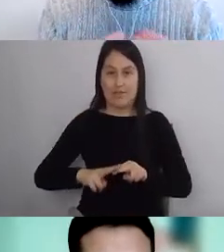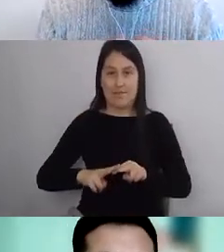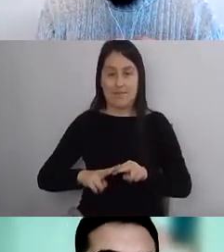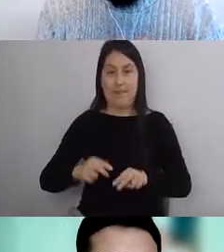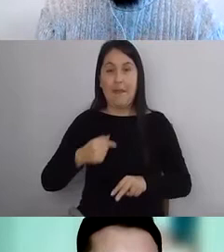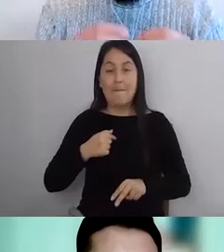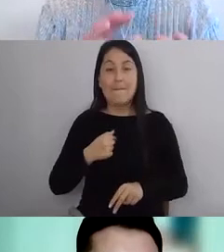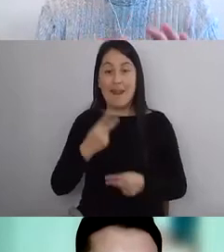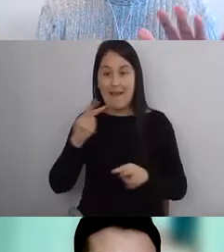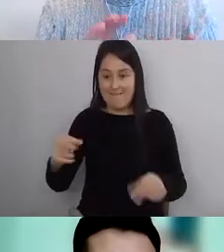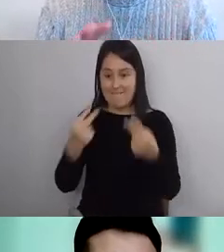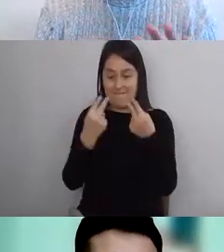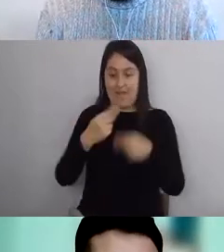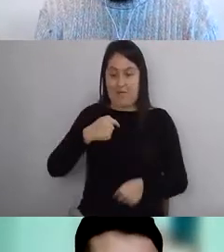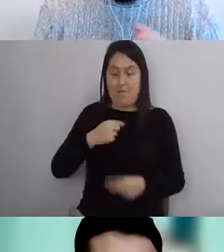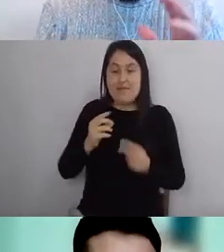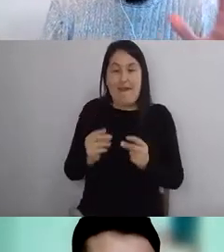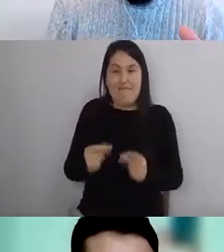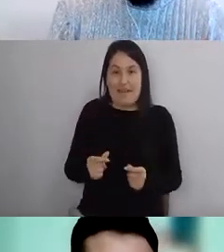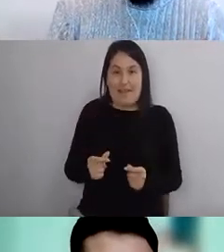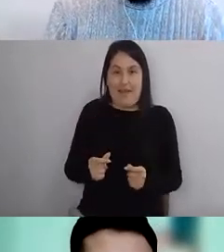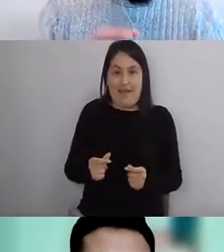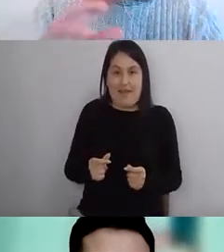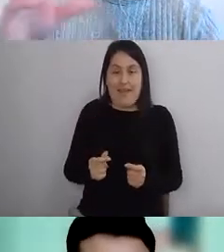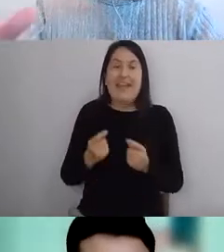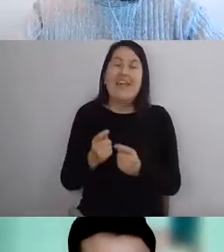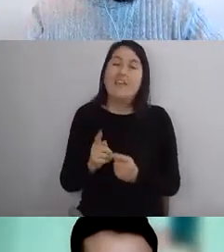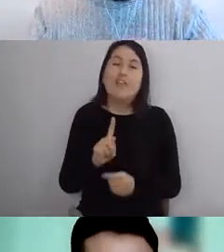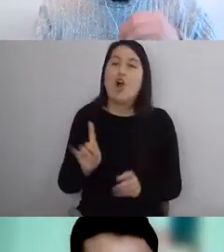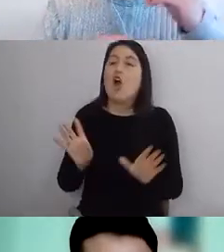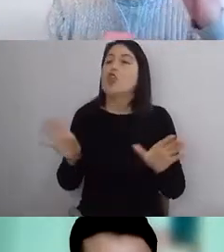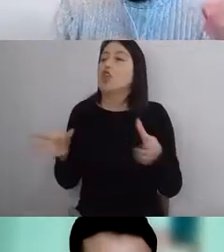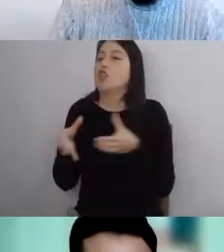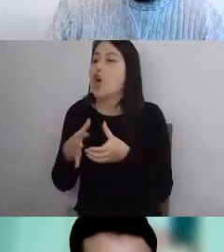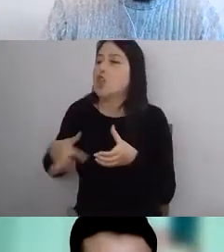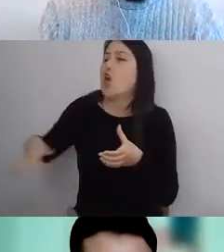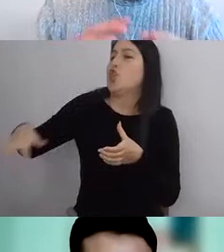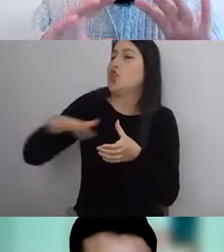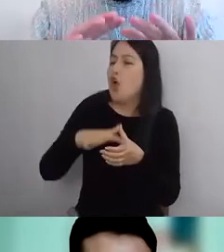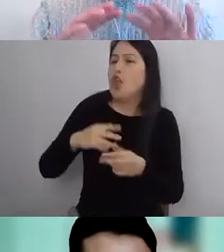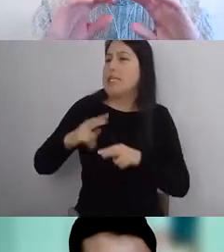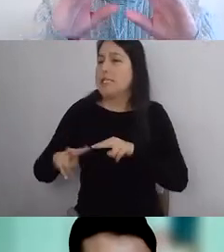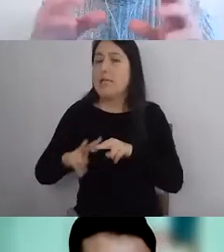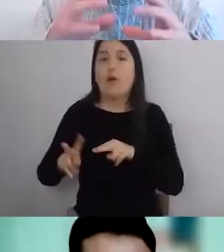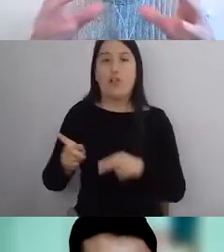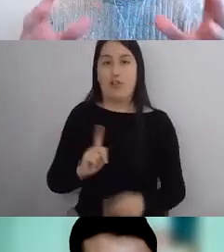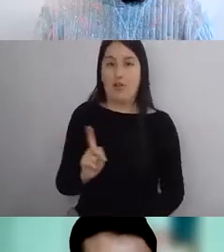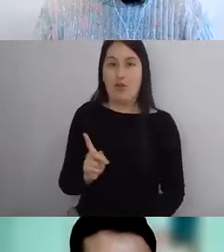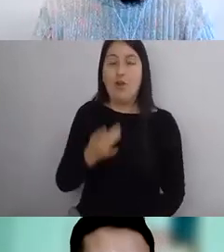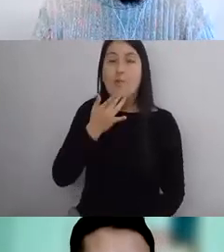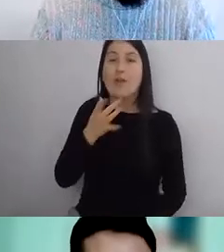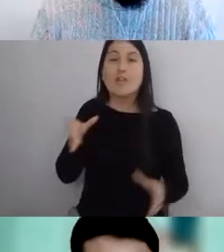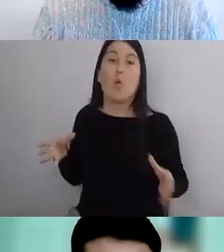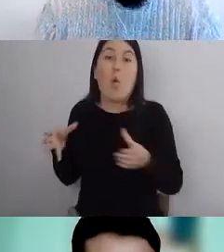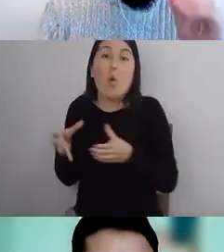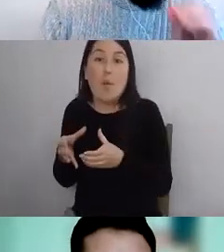propias competencias. Entonces tratemos de evitar el nosotros, el todos, el todas, ¿ya? Porque eso nos mete en un grupo de